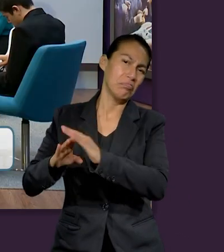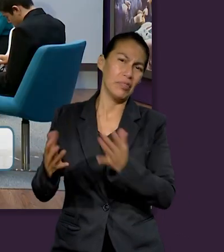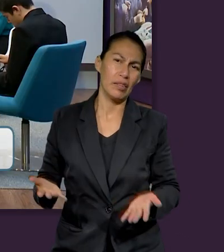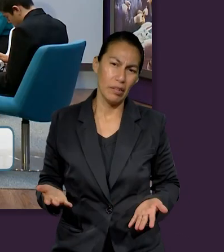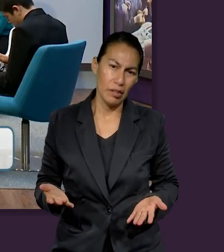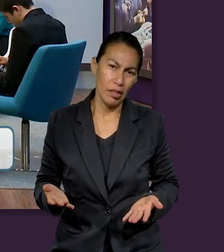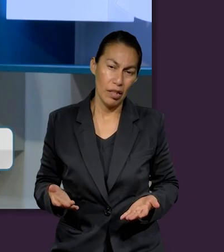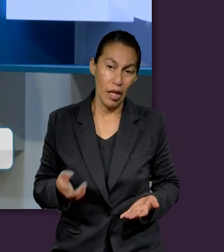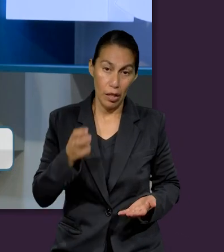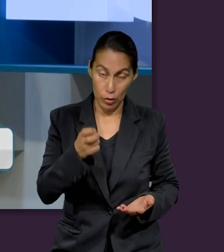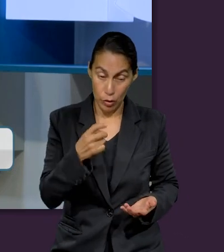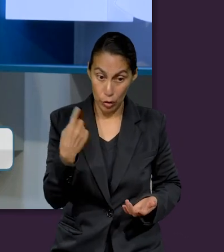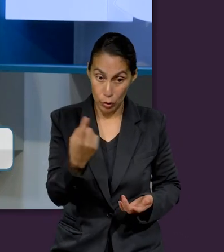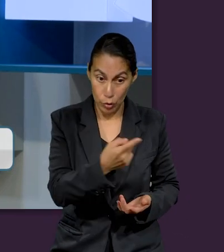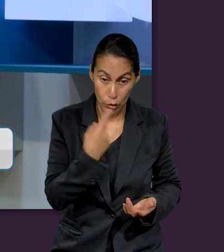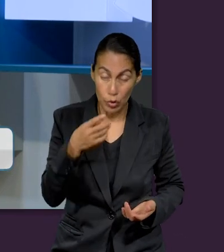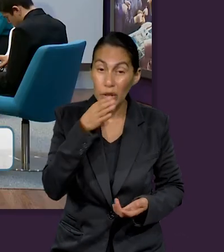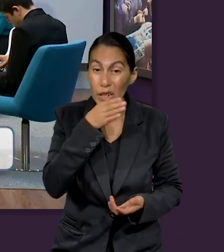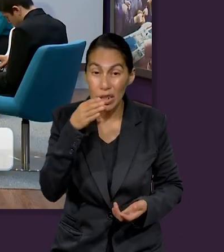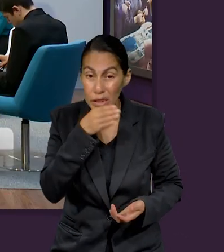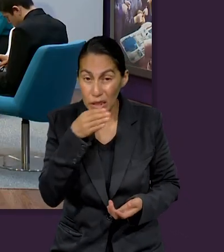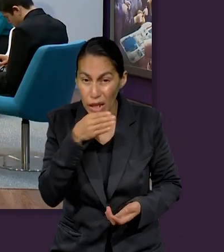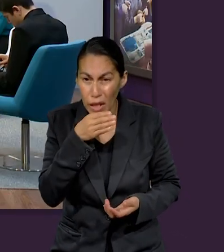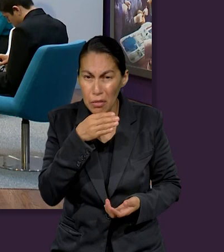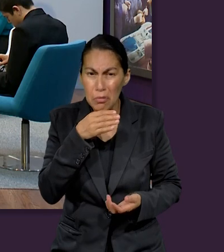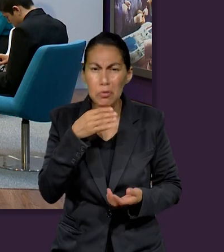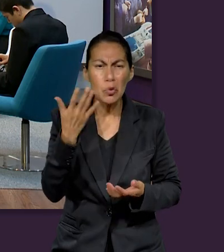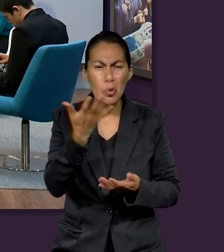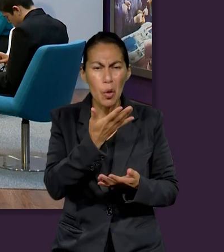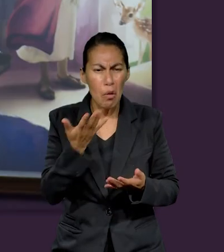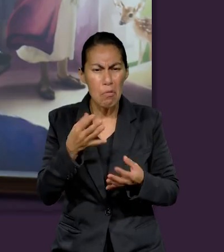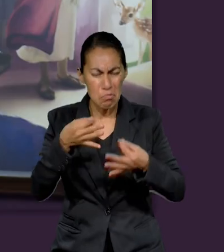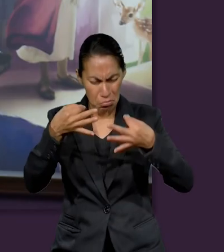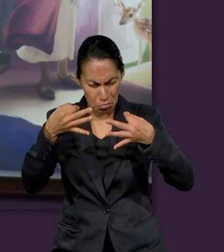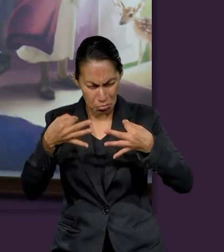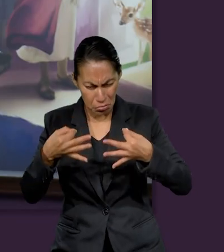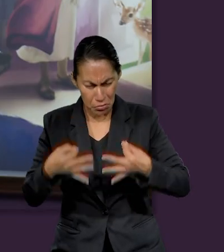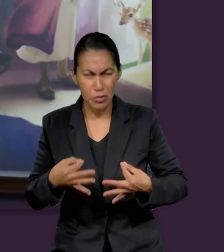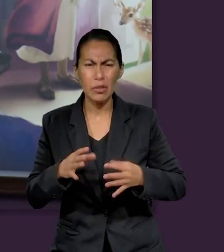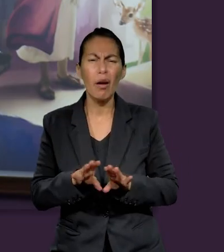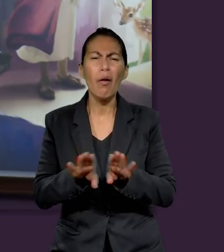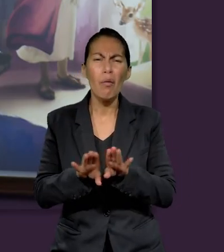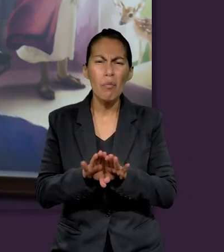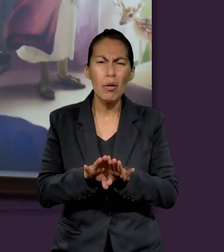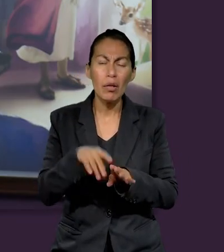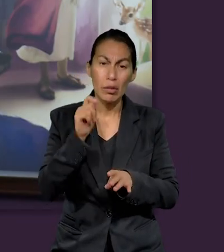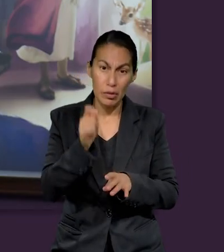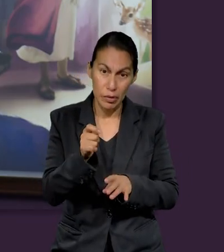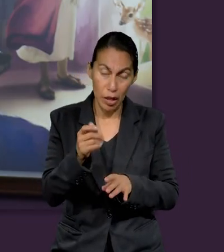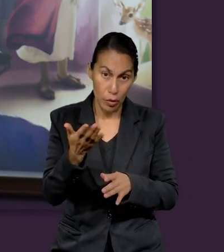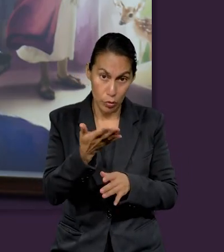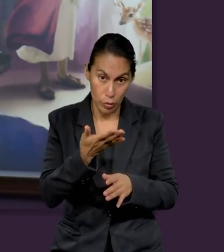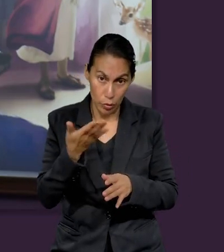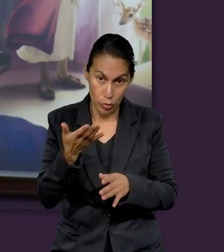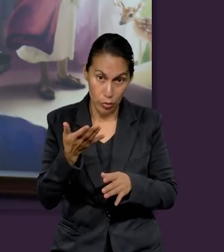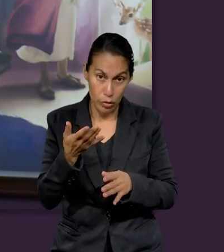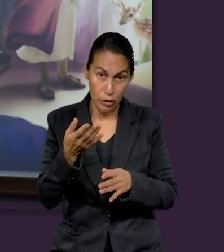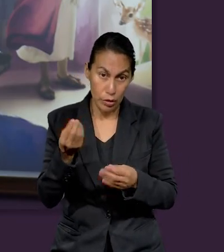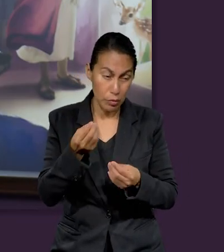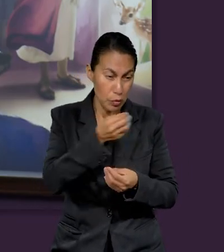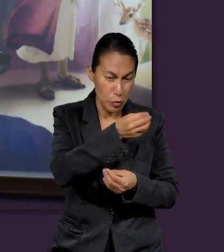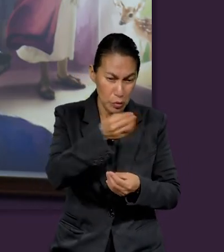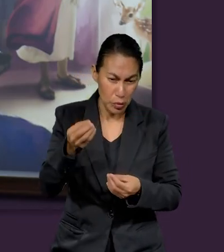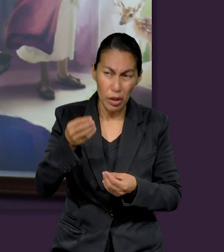la fe y es peor que un incrédulo la vida de un cristiano es de administración y de mayordomía también porque mientras